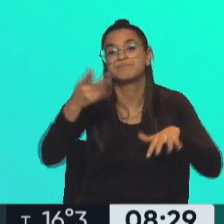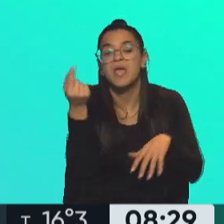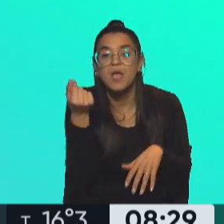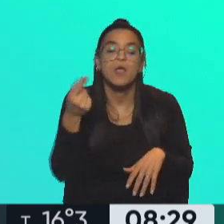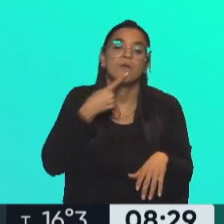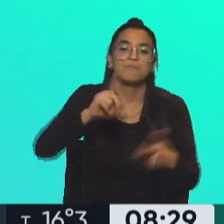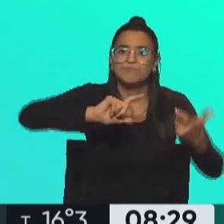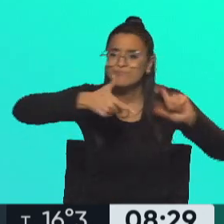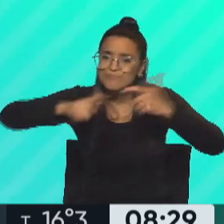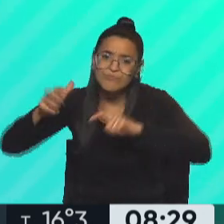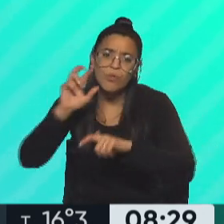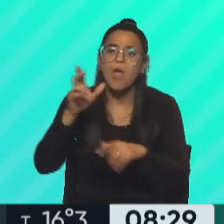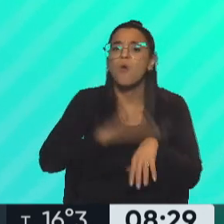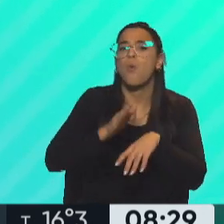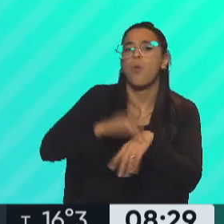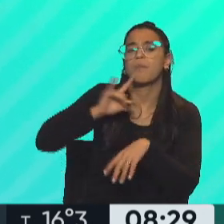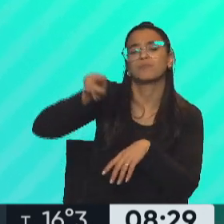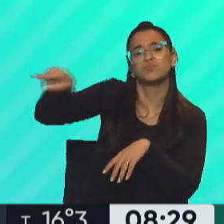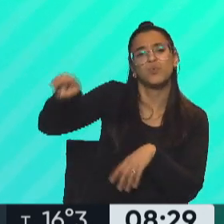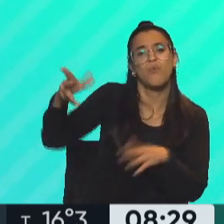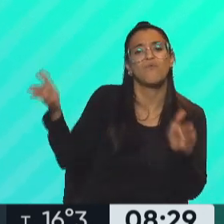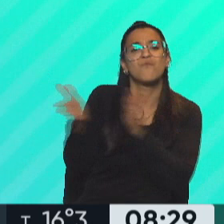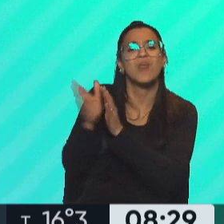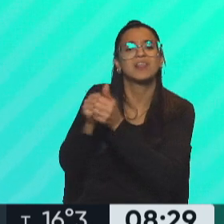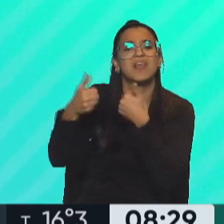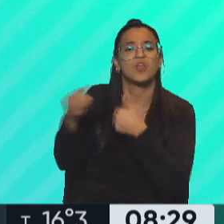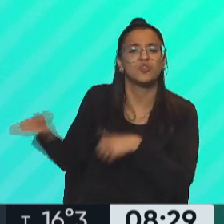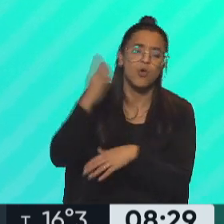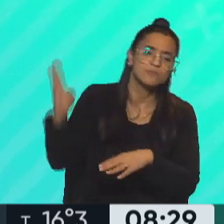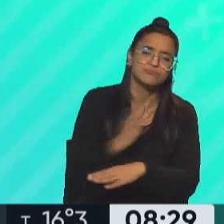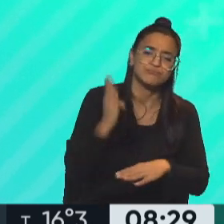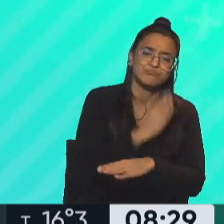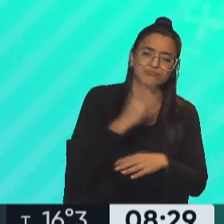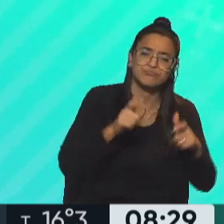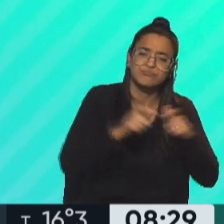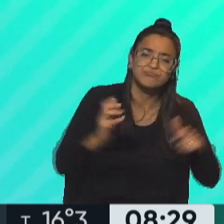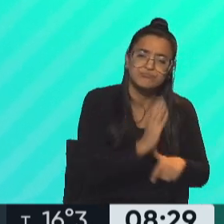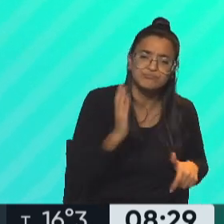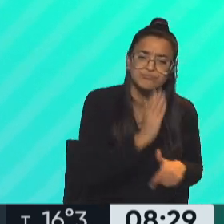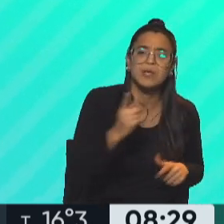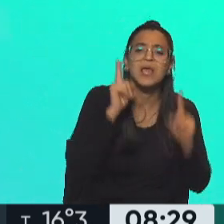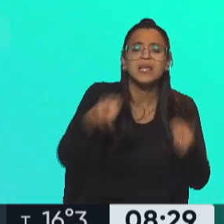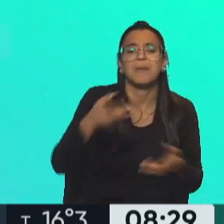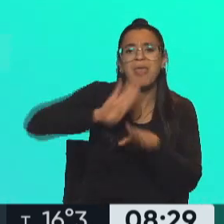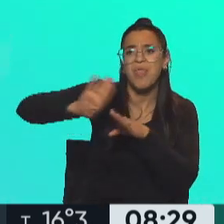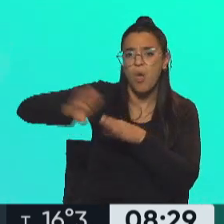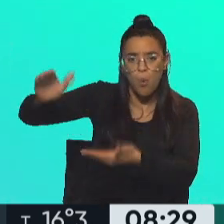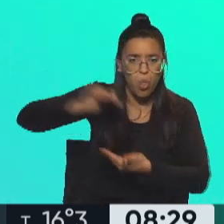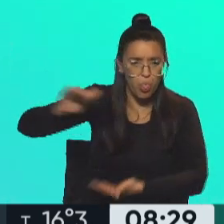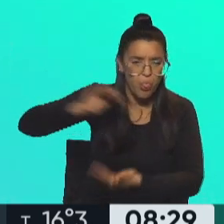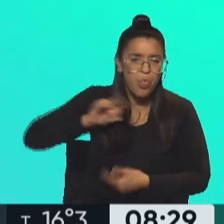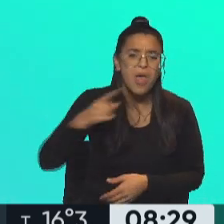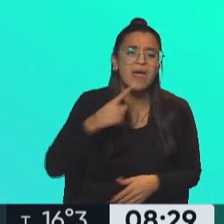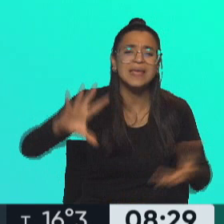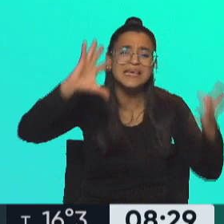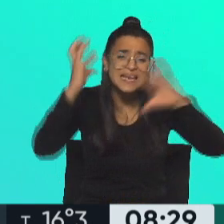cambiaria la generó el gobierno de ustedes, del Frente de Todos, emitiendo dinero a lo pavo por el déficit fiscal y recompras de títulos de deuda, en el medio de una